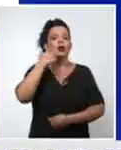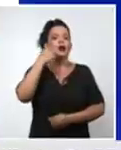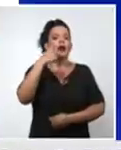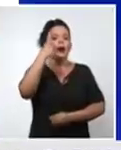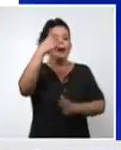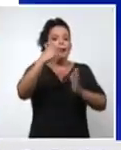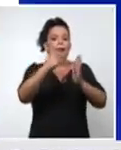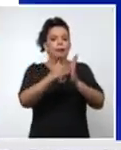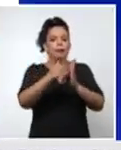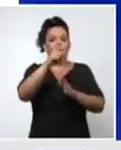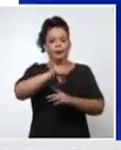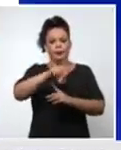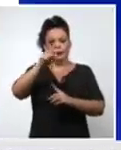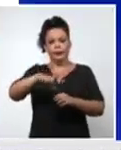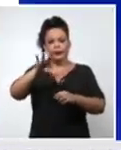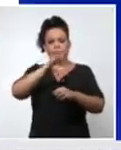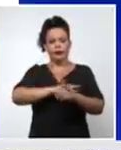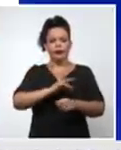En la última jornada,